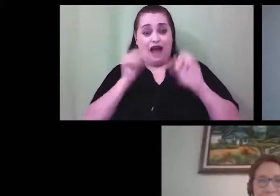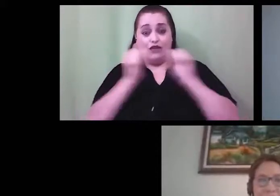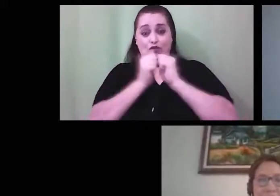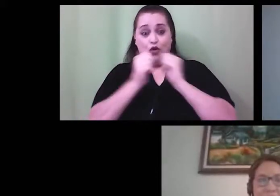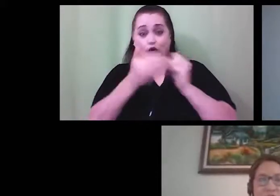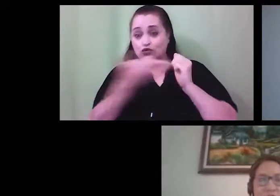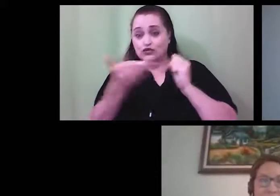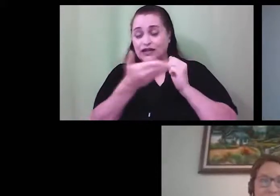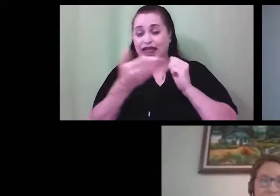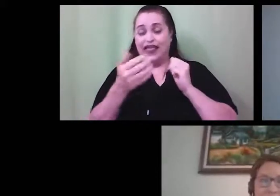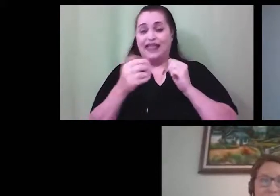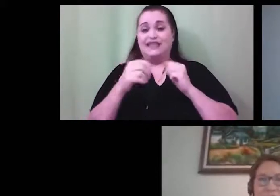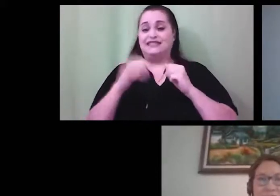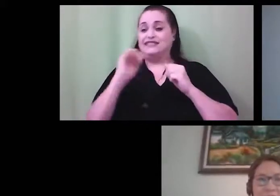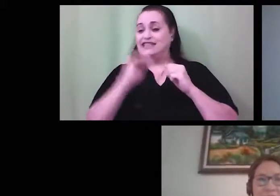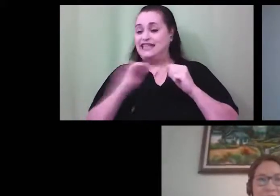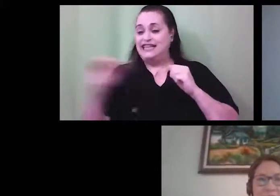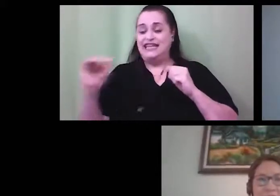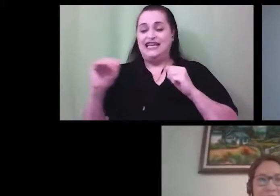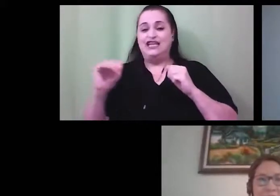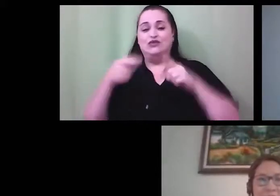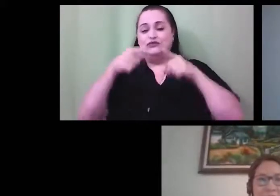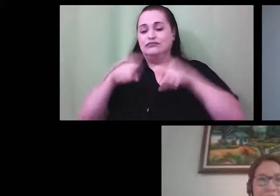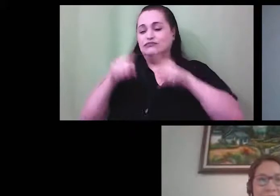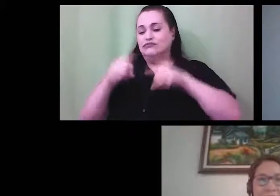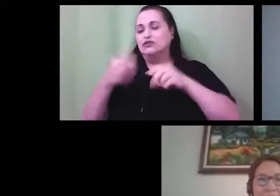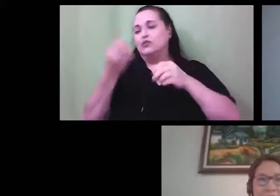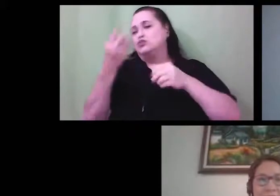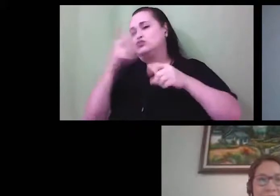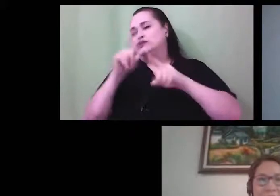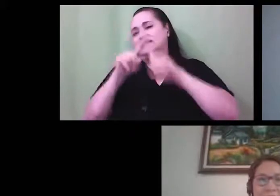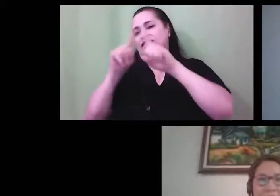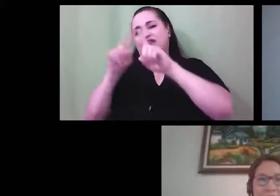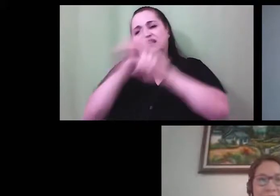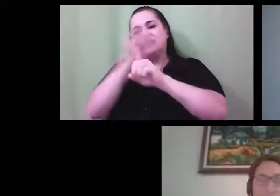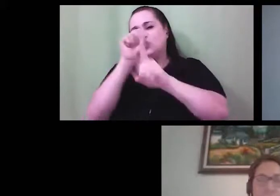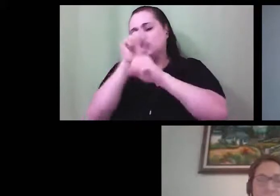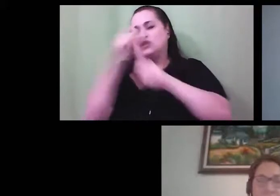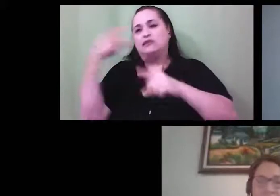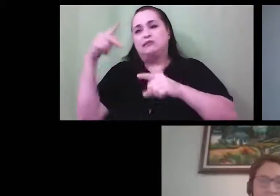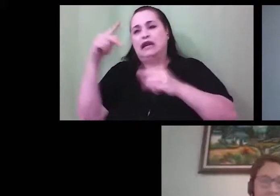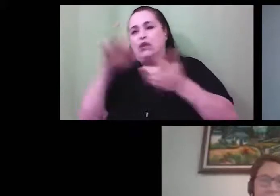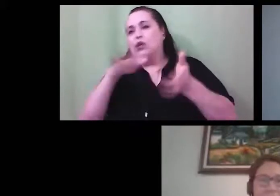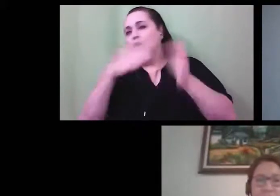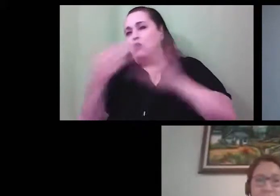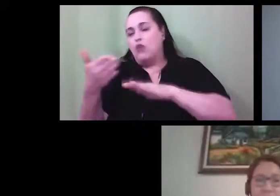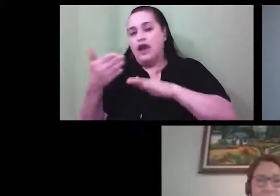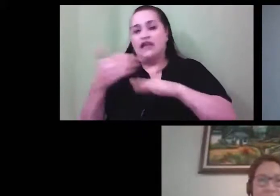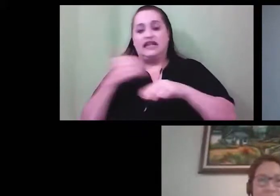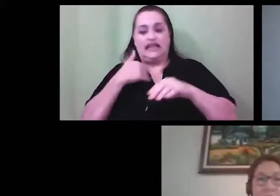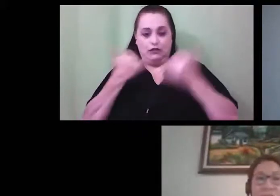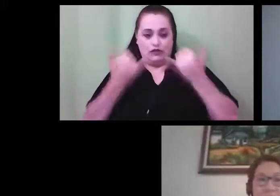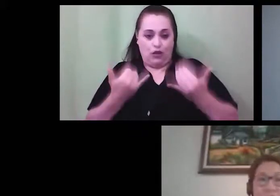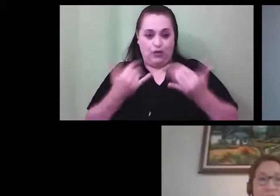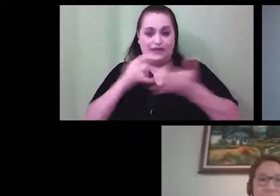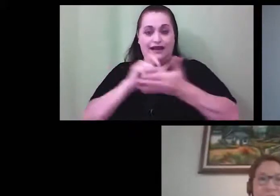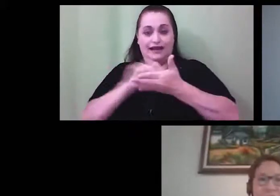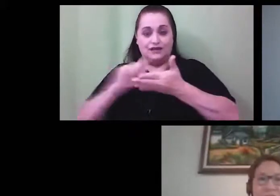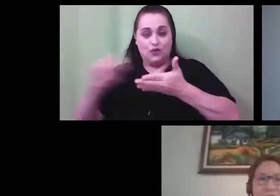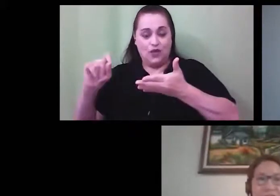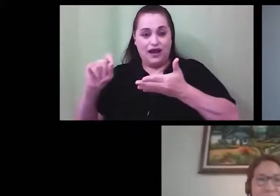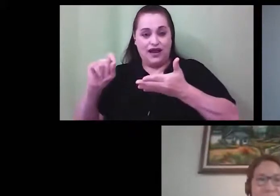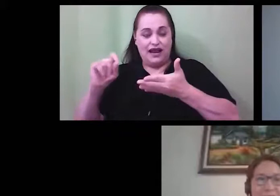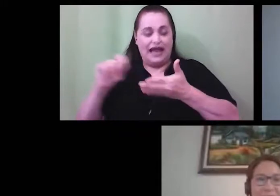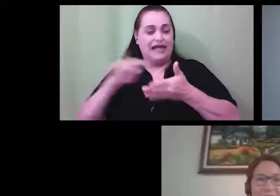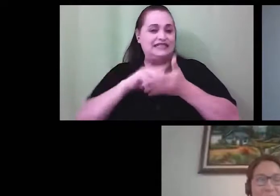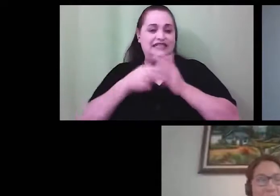Los chiquitines que han padecido muchas situaciones, que han estado en peligro de muerte y todo, y que los tenemos ahorita en la escuela, pues